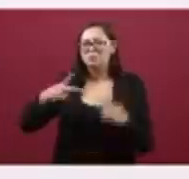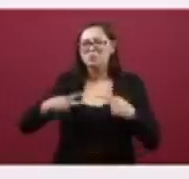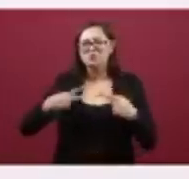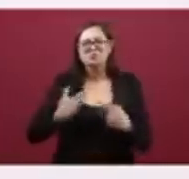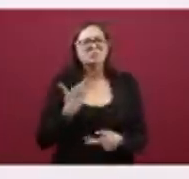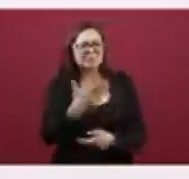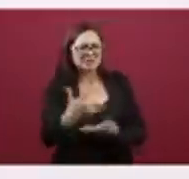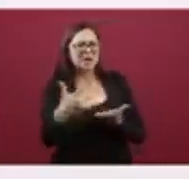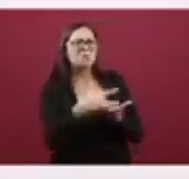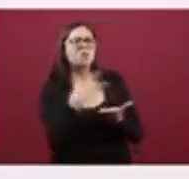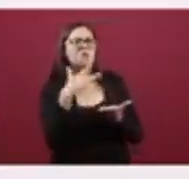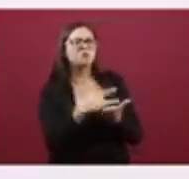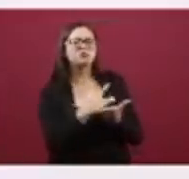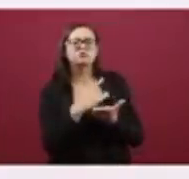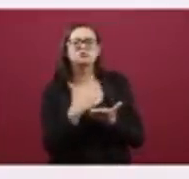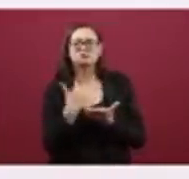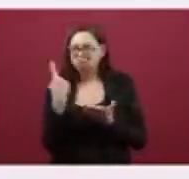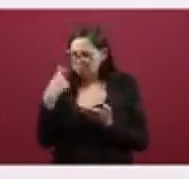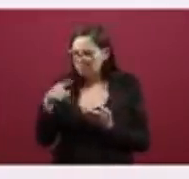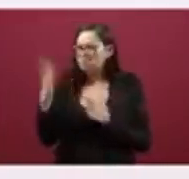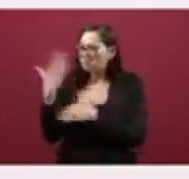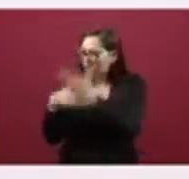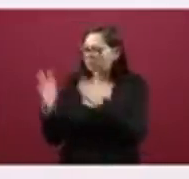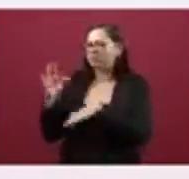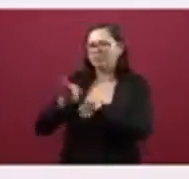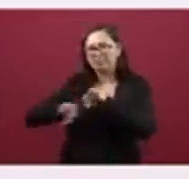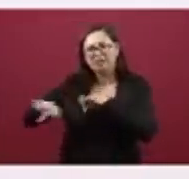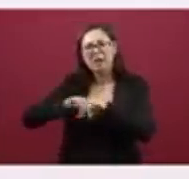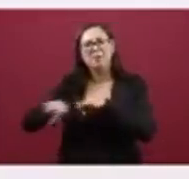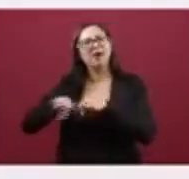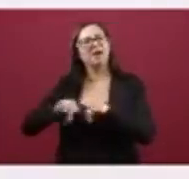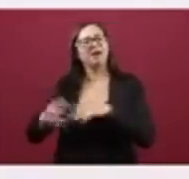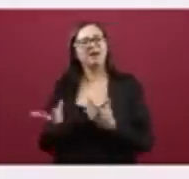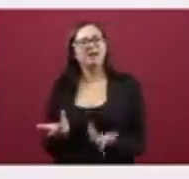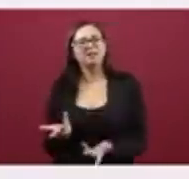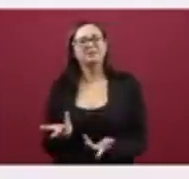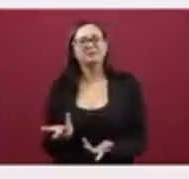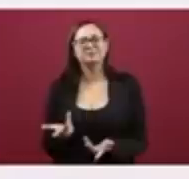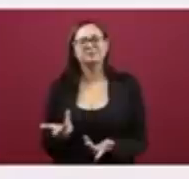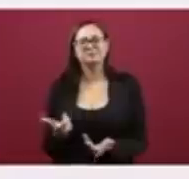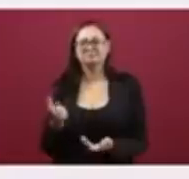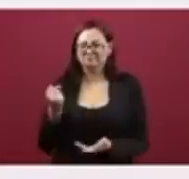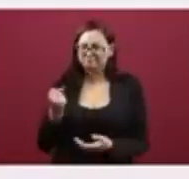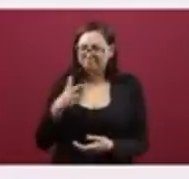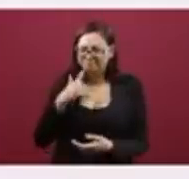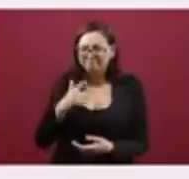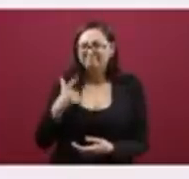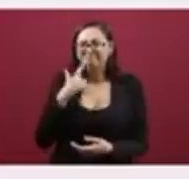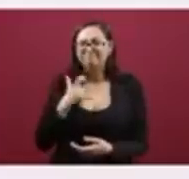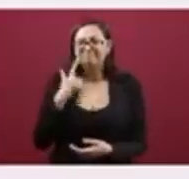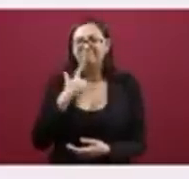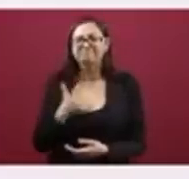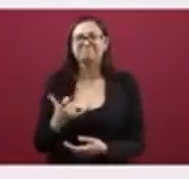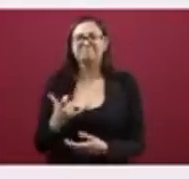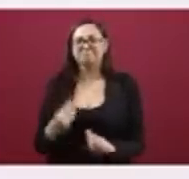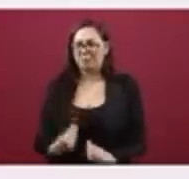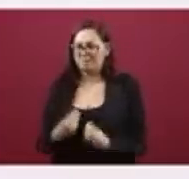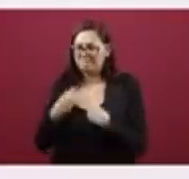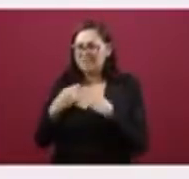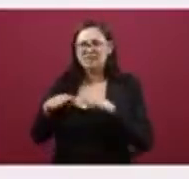apoyo para salir adelante para trabajar para buscarse la vida